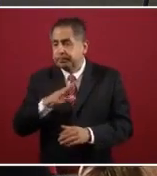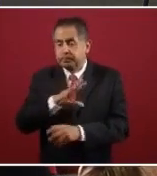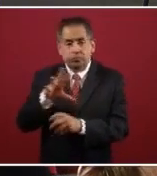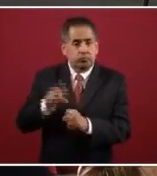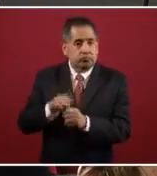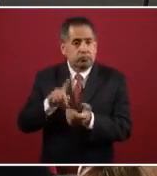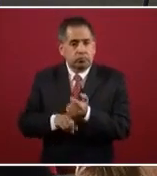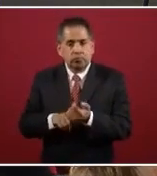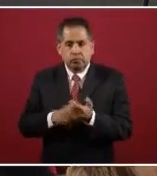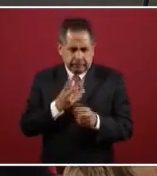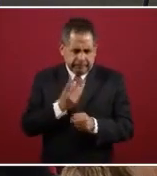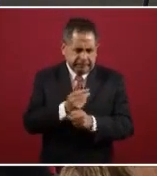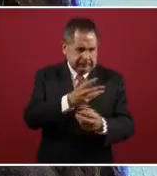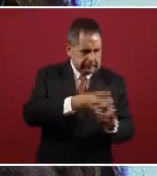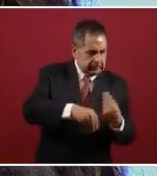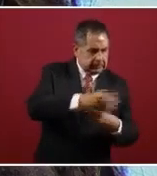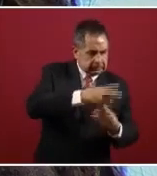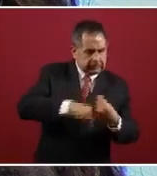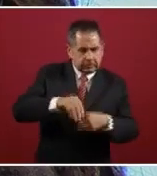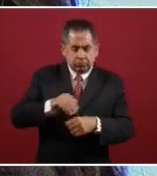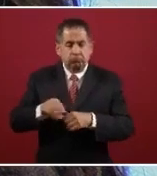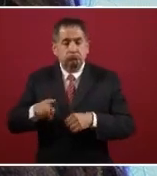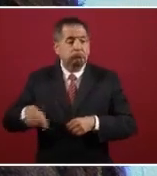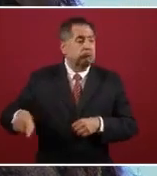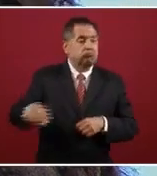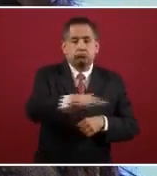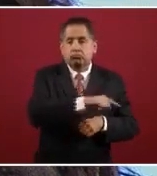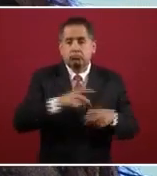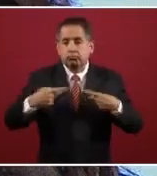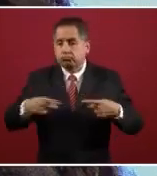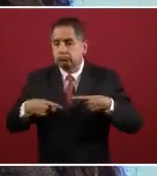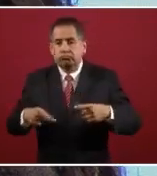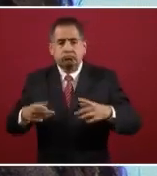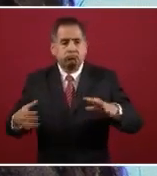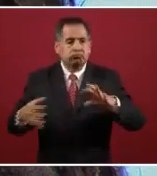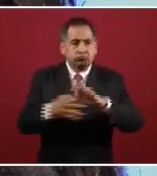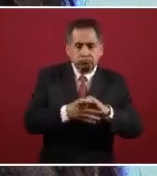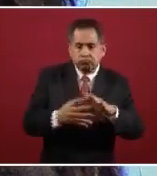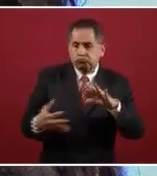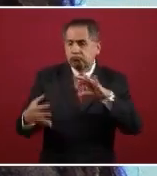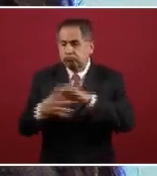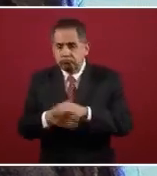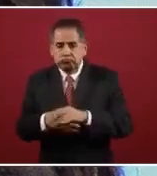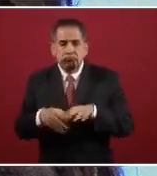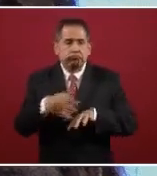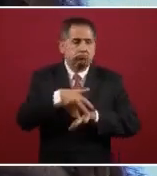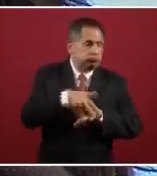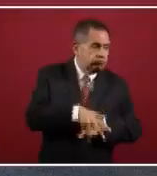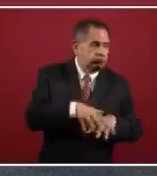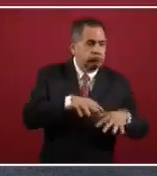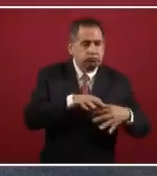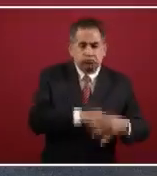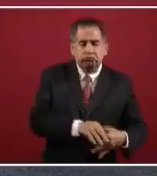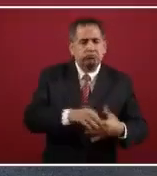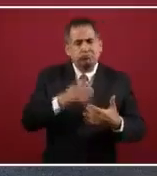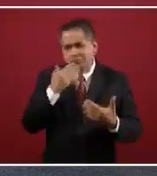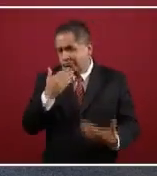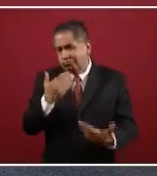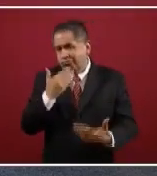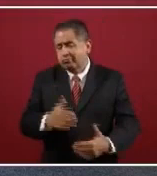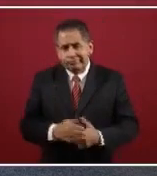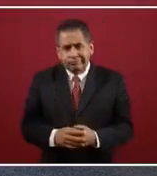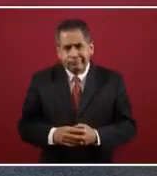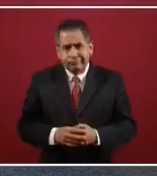haciendo una regeneración de esto, del tejido social, de ecosistemas y también de economías locales. Sembrando